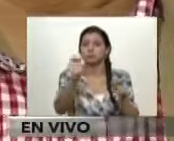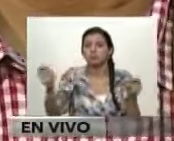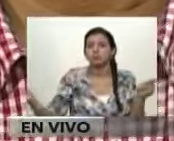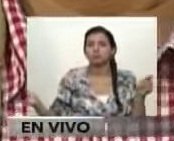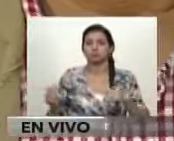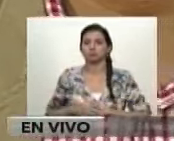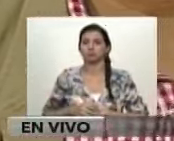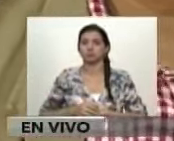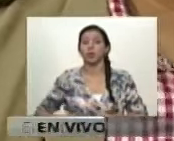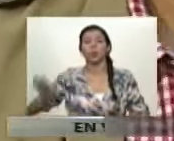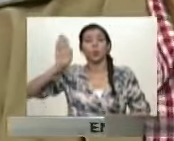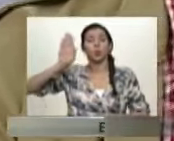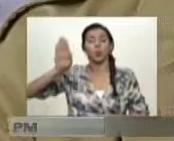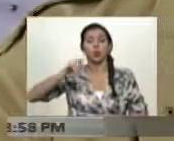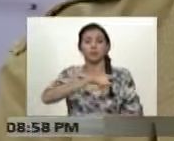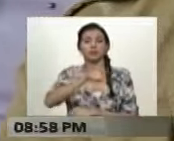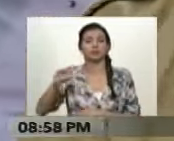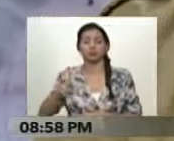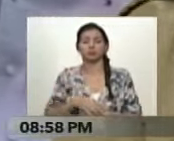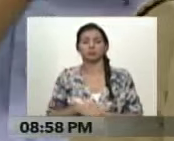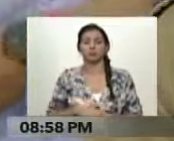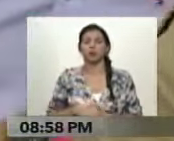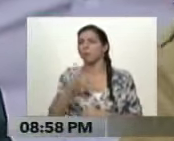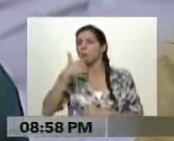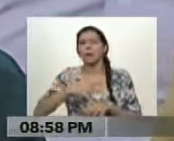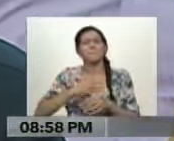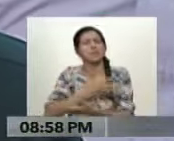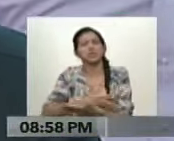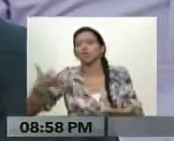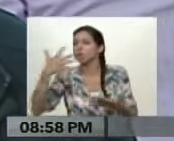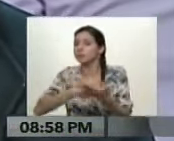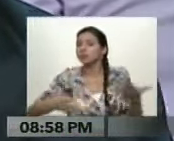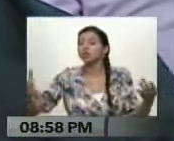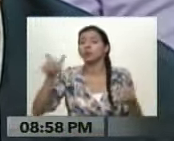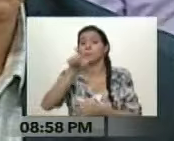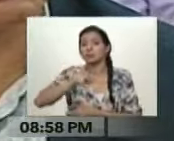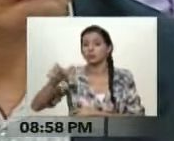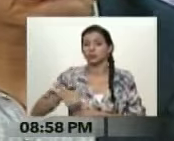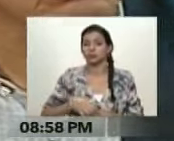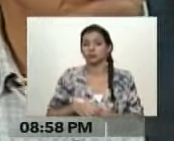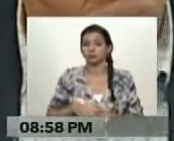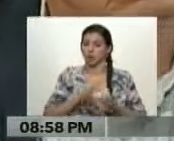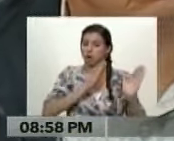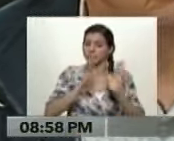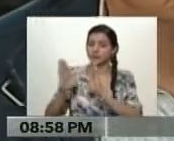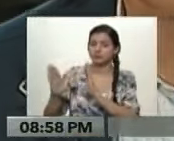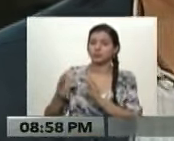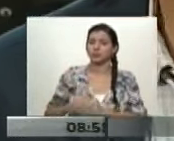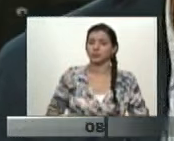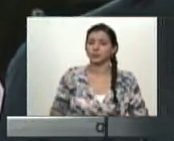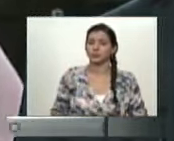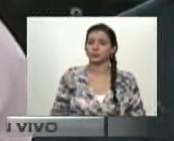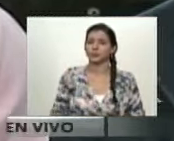a la juramentación, al compromiso, a la organización.